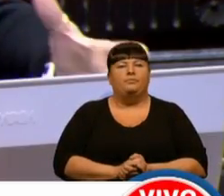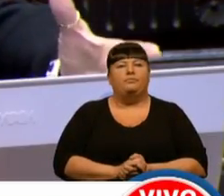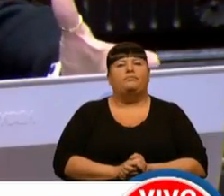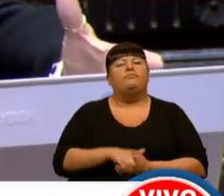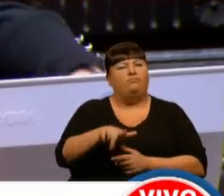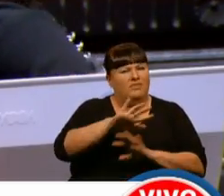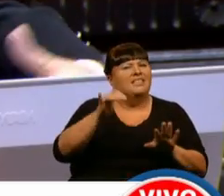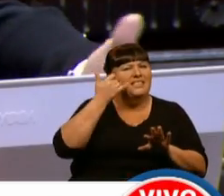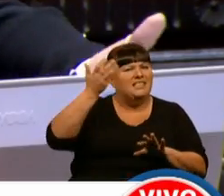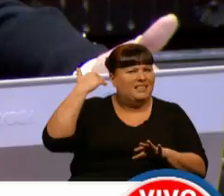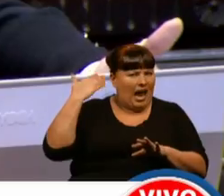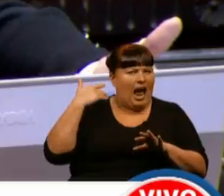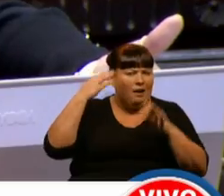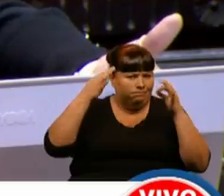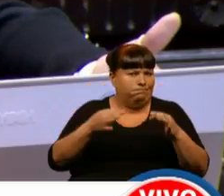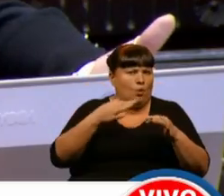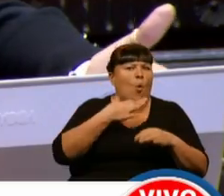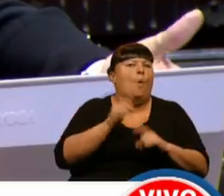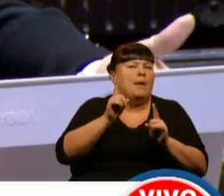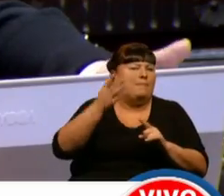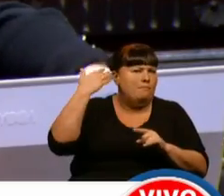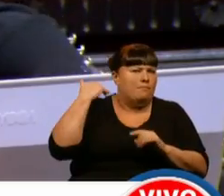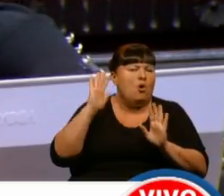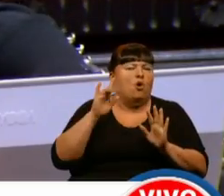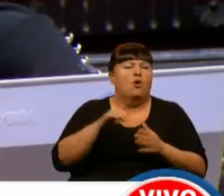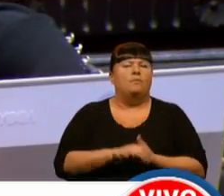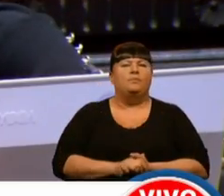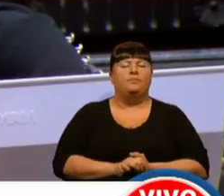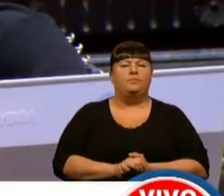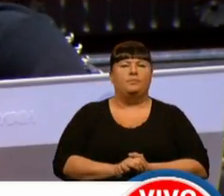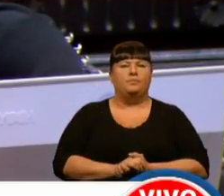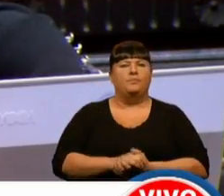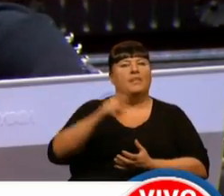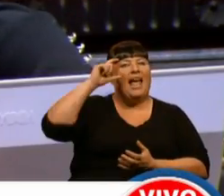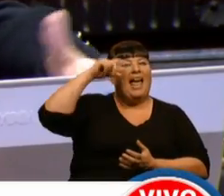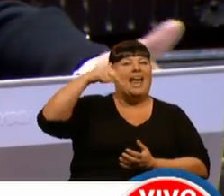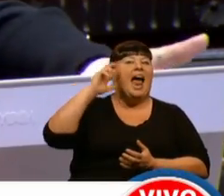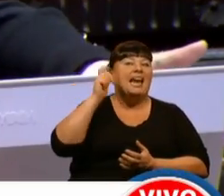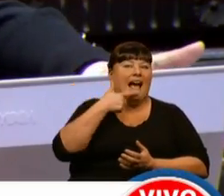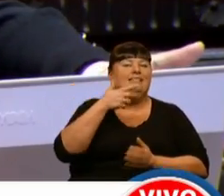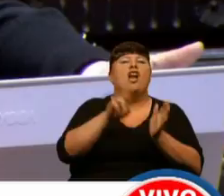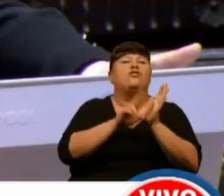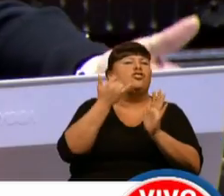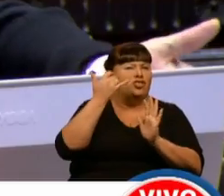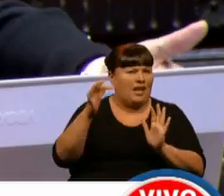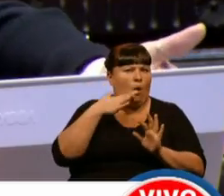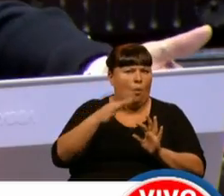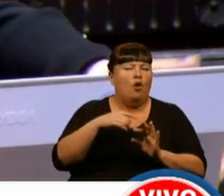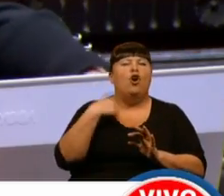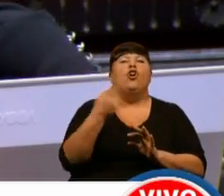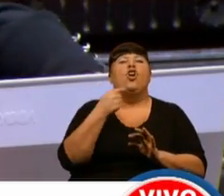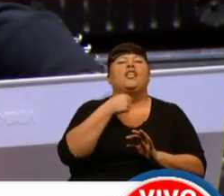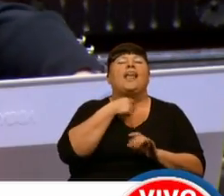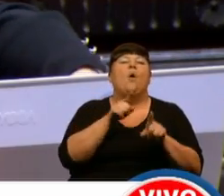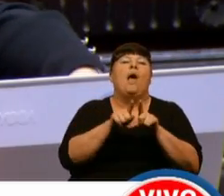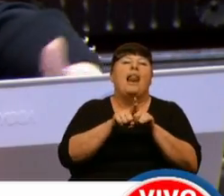ya se está aplicando de hecho lo está haciendo el enargás con una resolución nosotros hemos querido